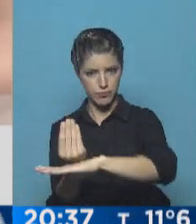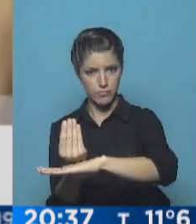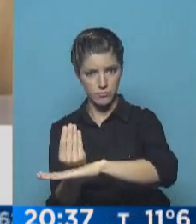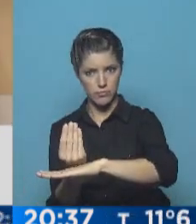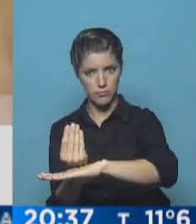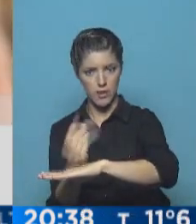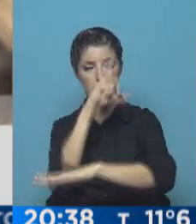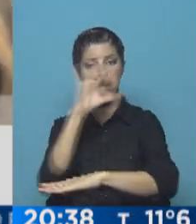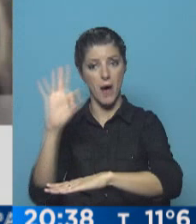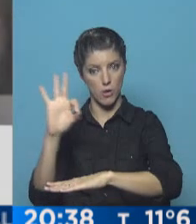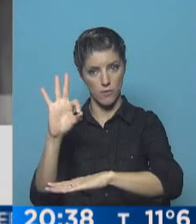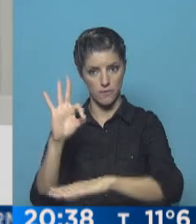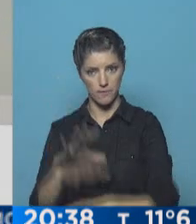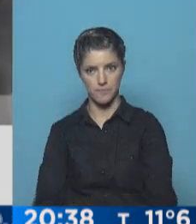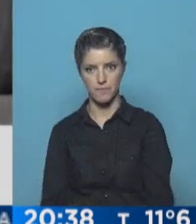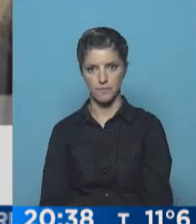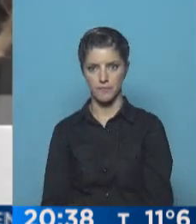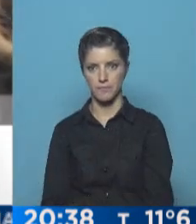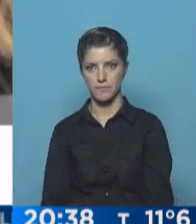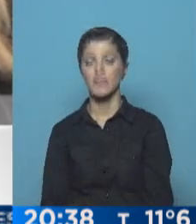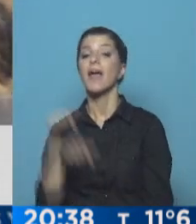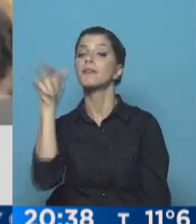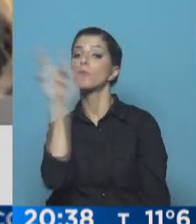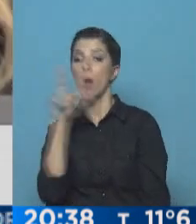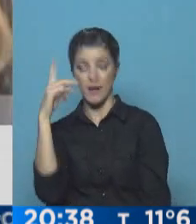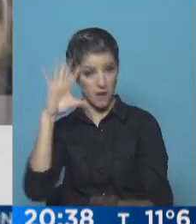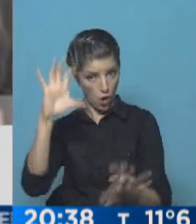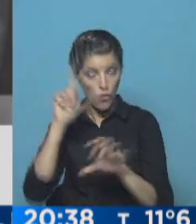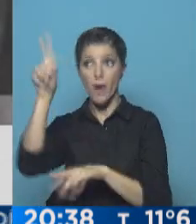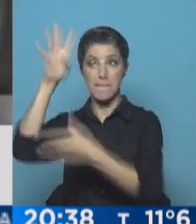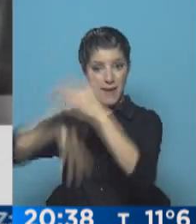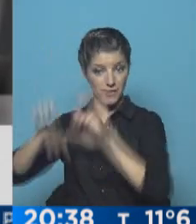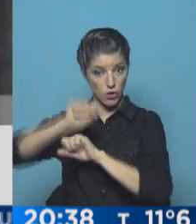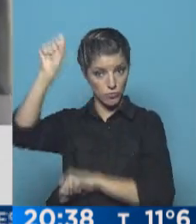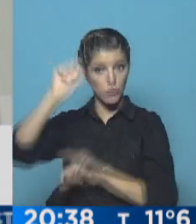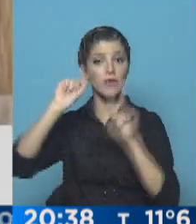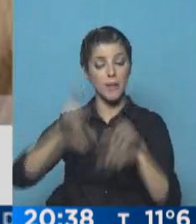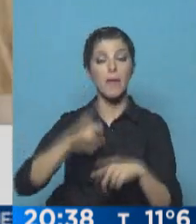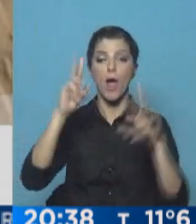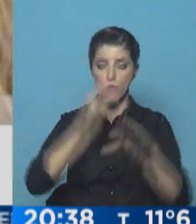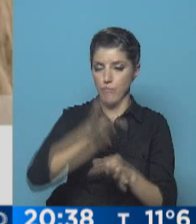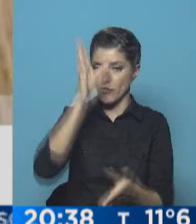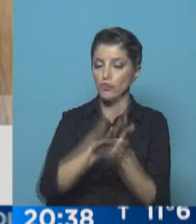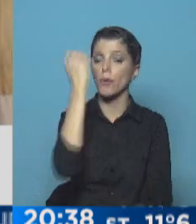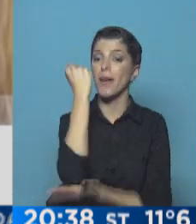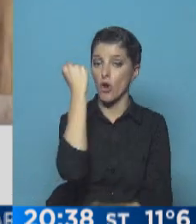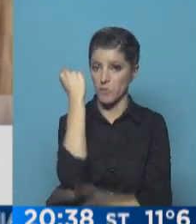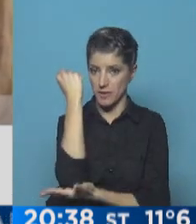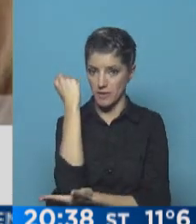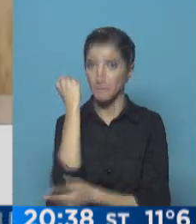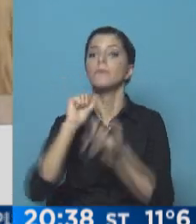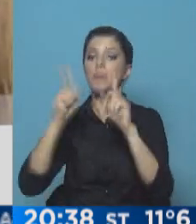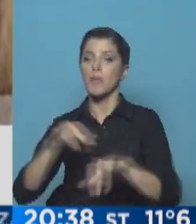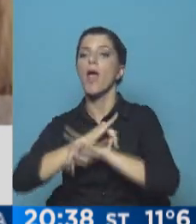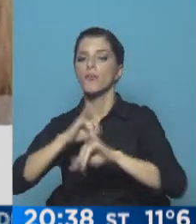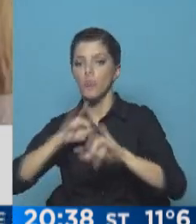la entidad bancaria. Rossi recordó que es graduada en Barcelona y máster en economía cursado en Florencia. Aseguró que el